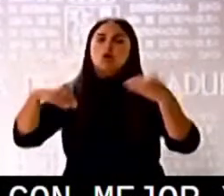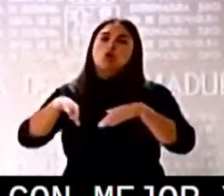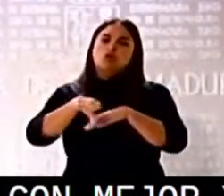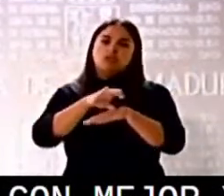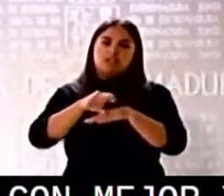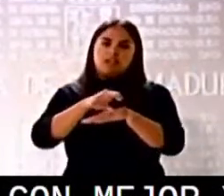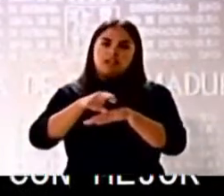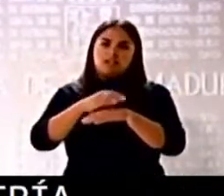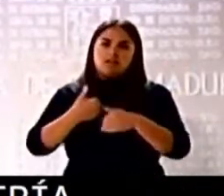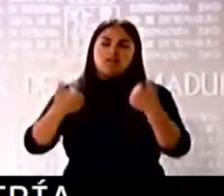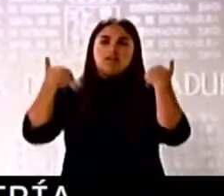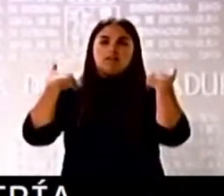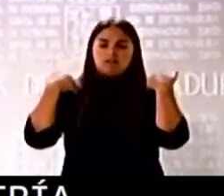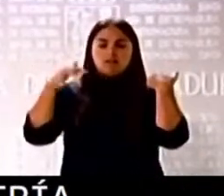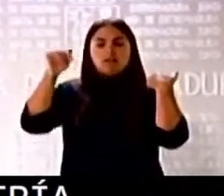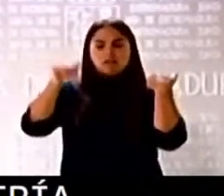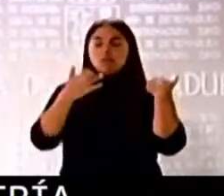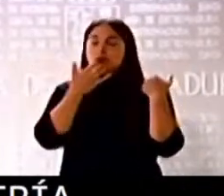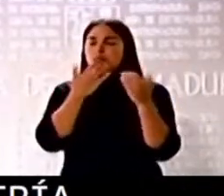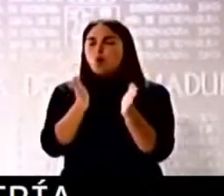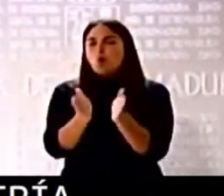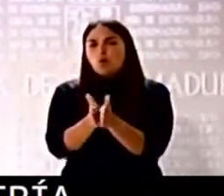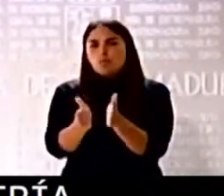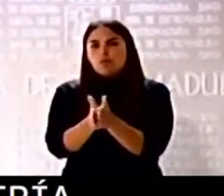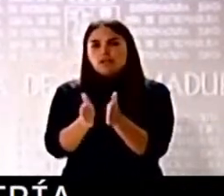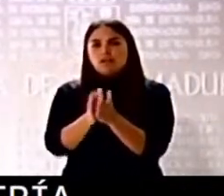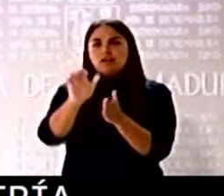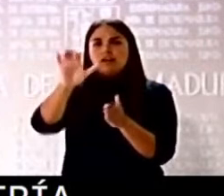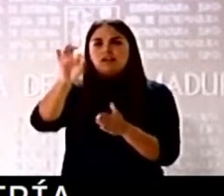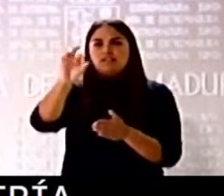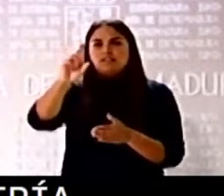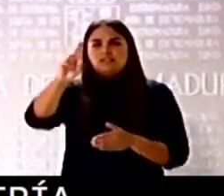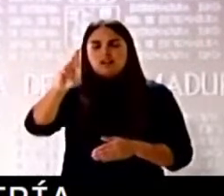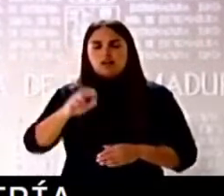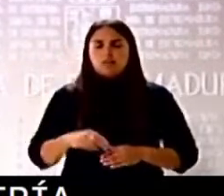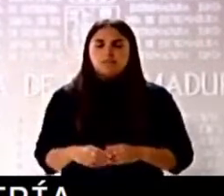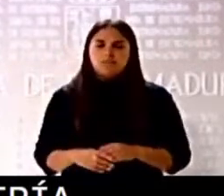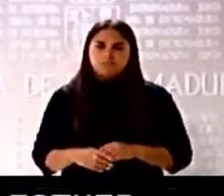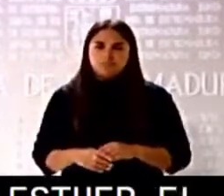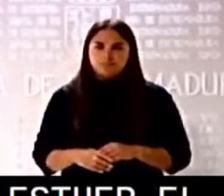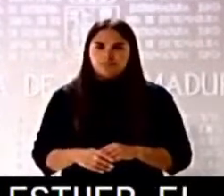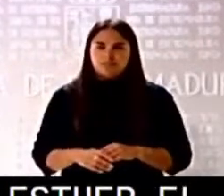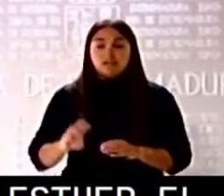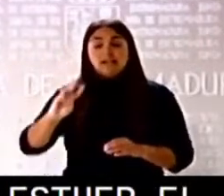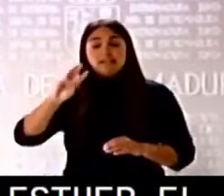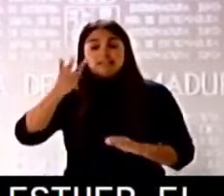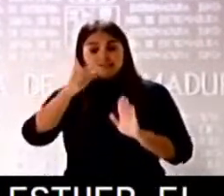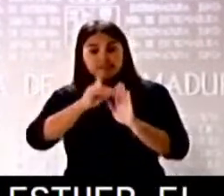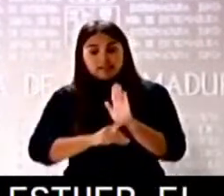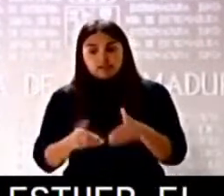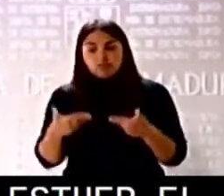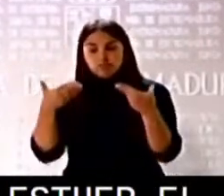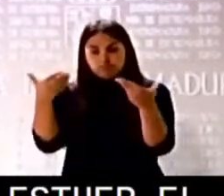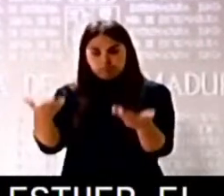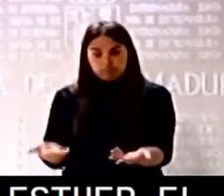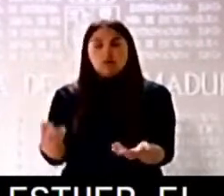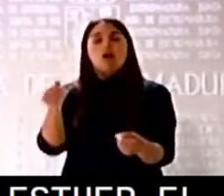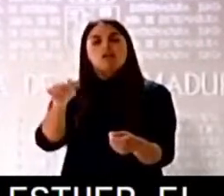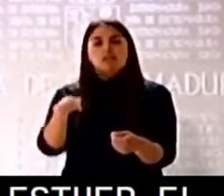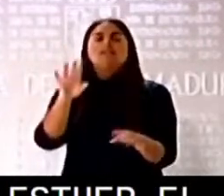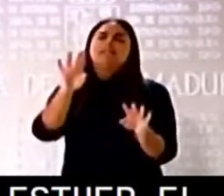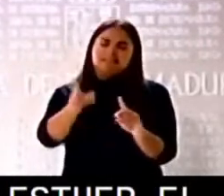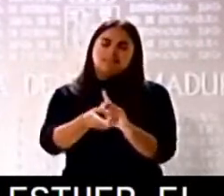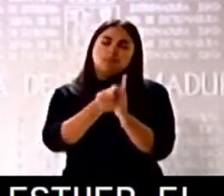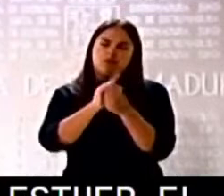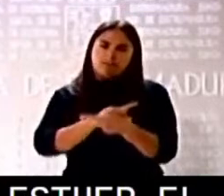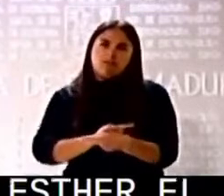Consejería competente, en este caso de mi compañera Esther Gutiérrez. El tercer decreto que traemos sí es una